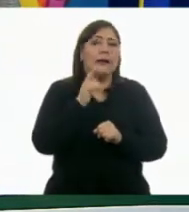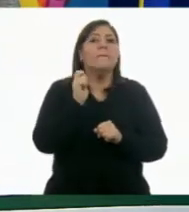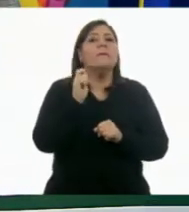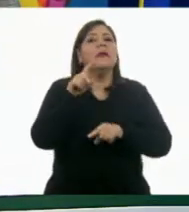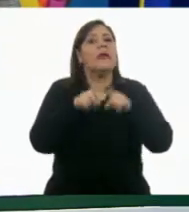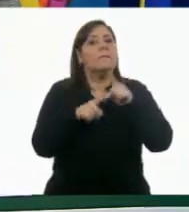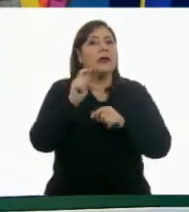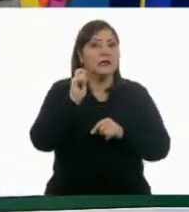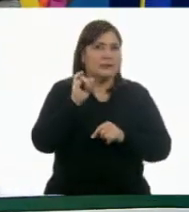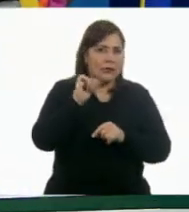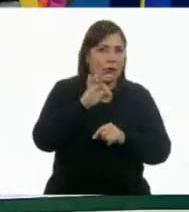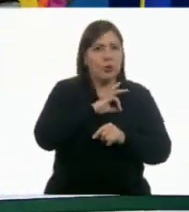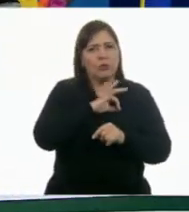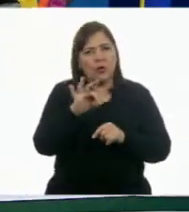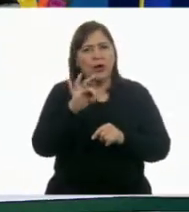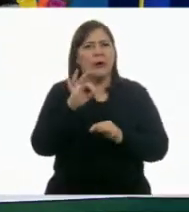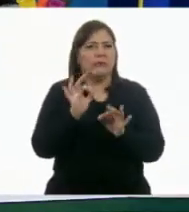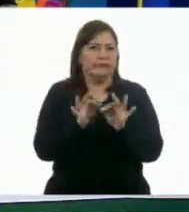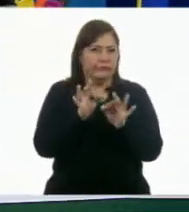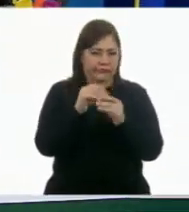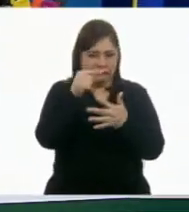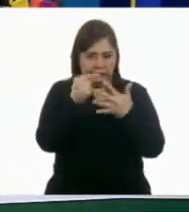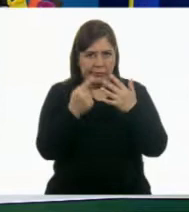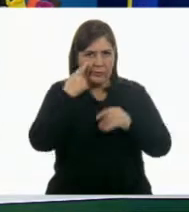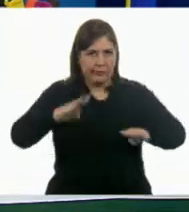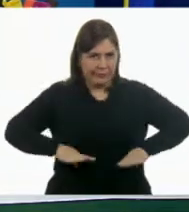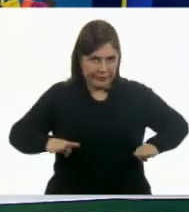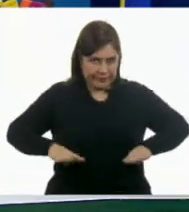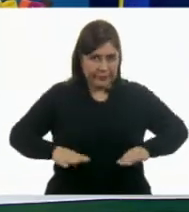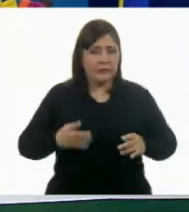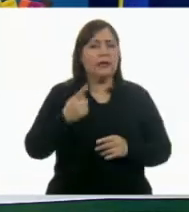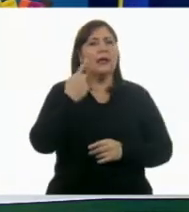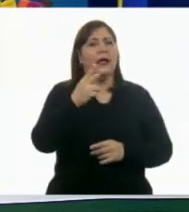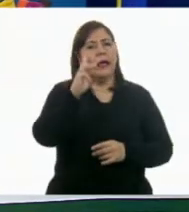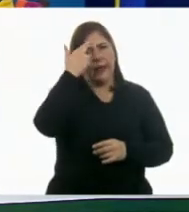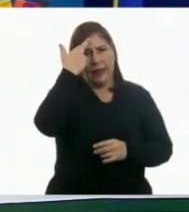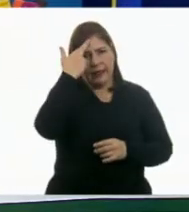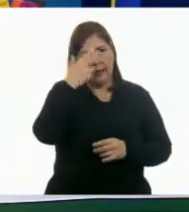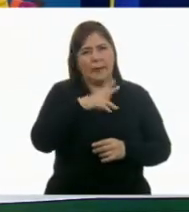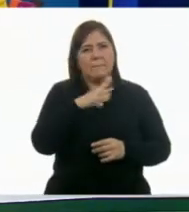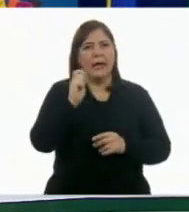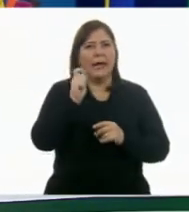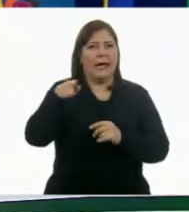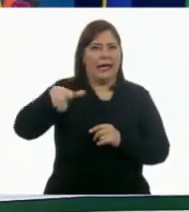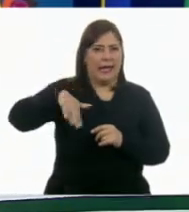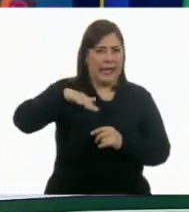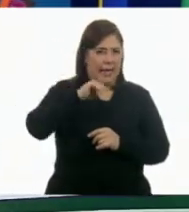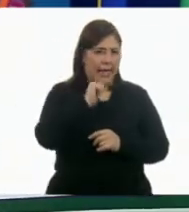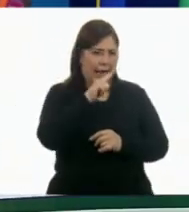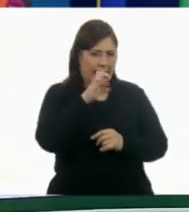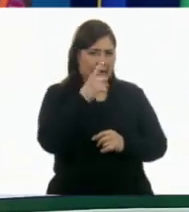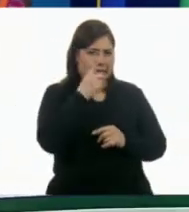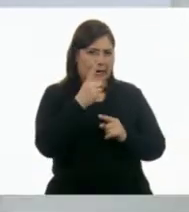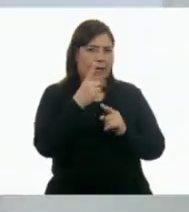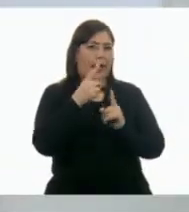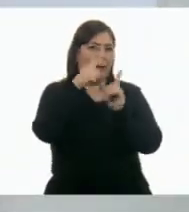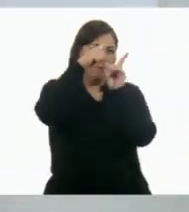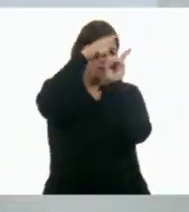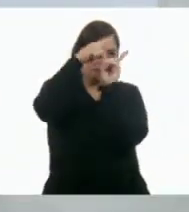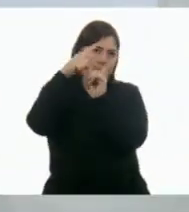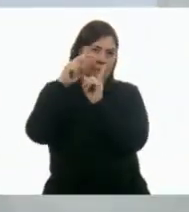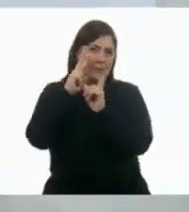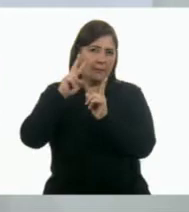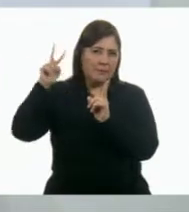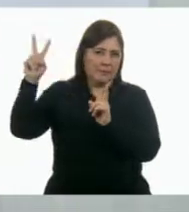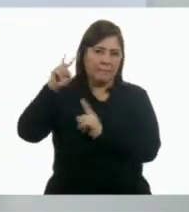características. De todos modos, acuérdate, las líneas paralelas, como bien lo dijo Ale, son estas primeras que tenemos, que